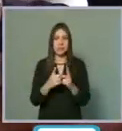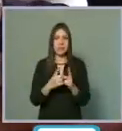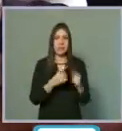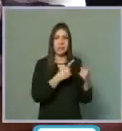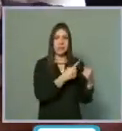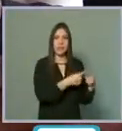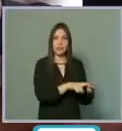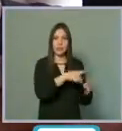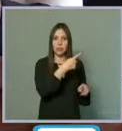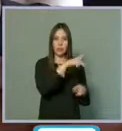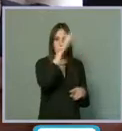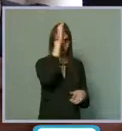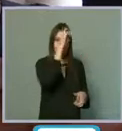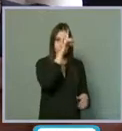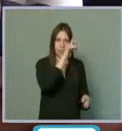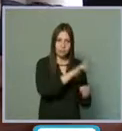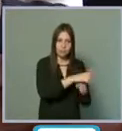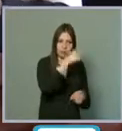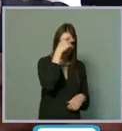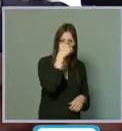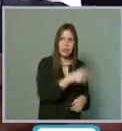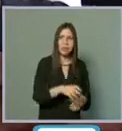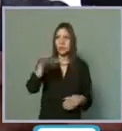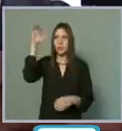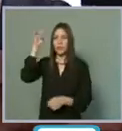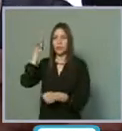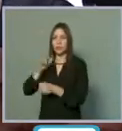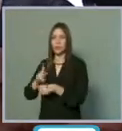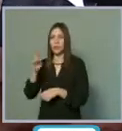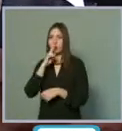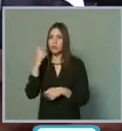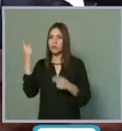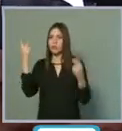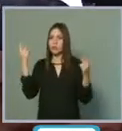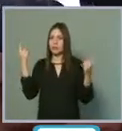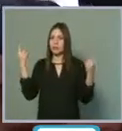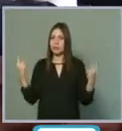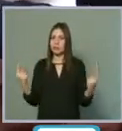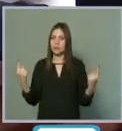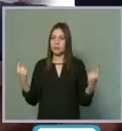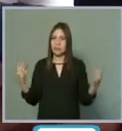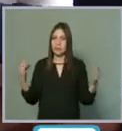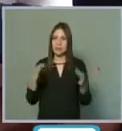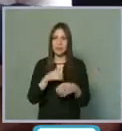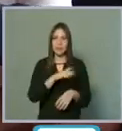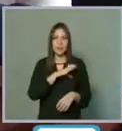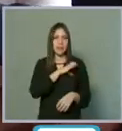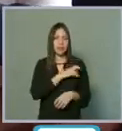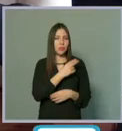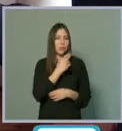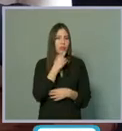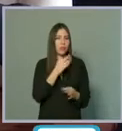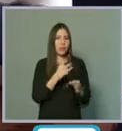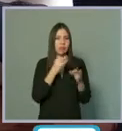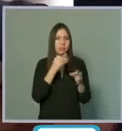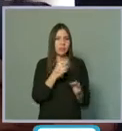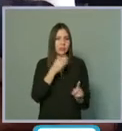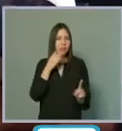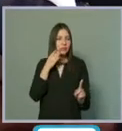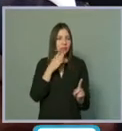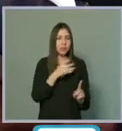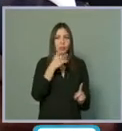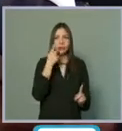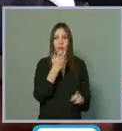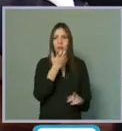cultural muy a flor de piel, vamos a decirlo así. Yo muy apasionado, muy directo en